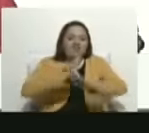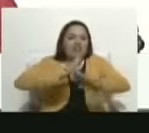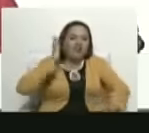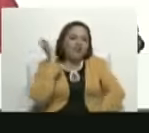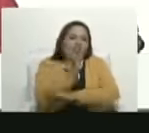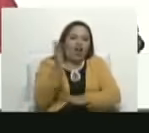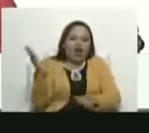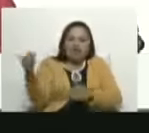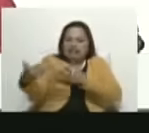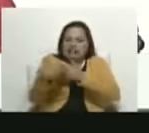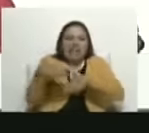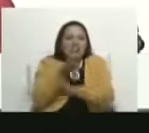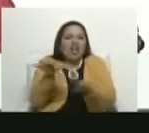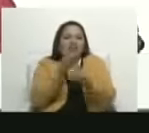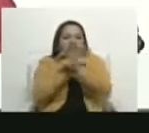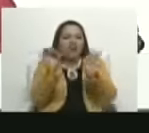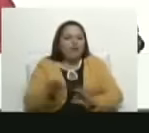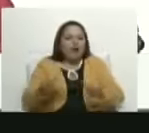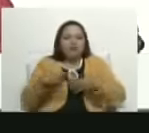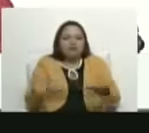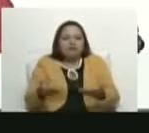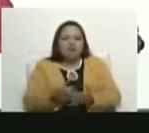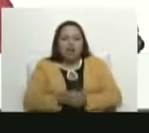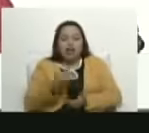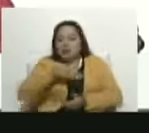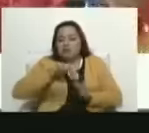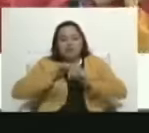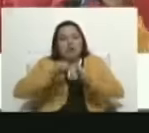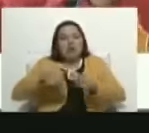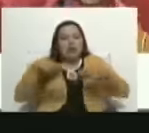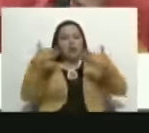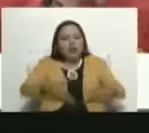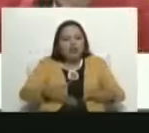ni amenazas de ningún tipo. Nosotros seguiremos adelante.